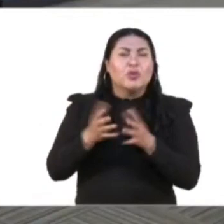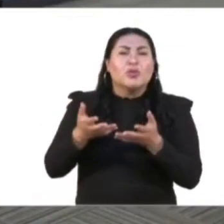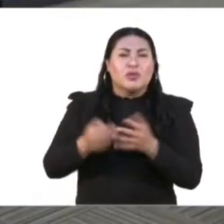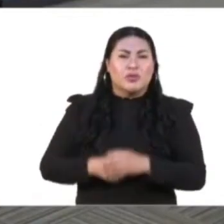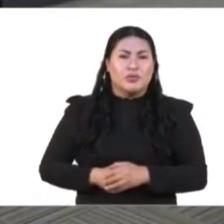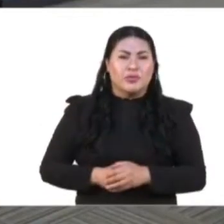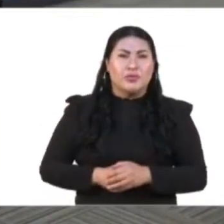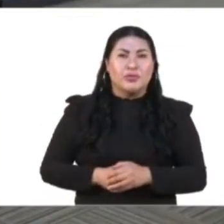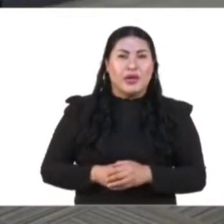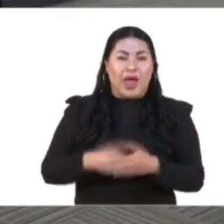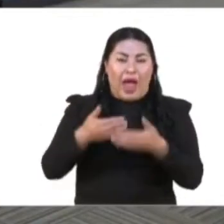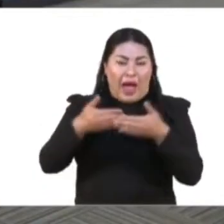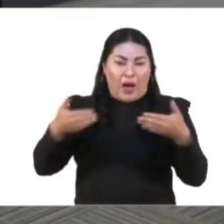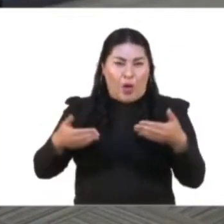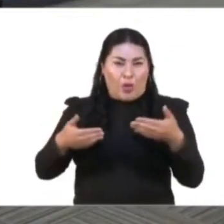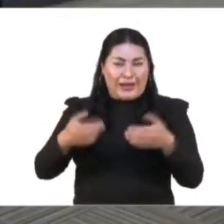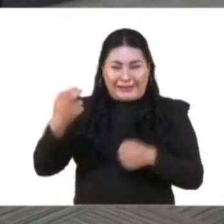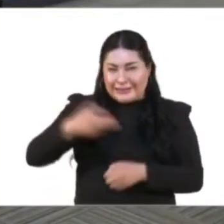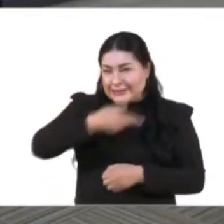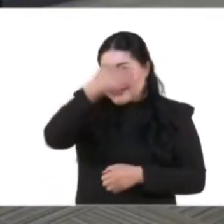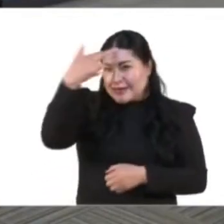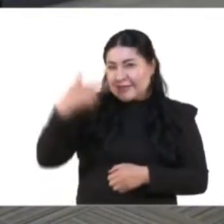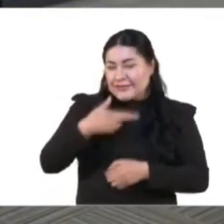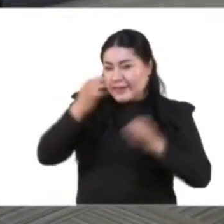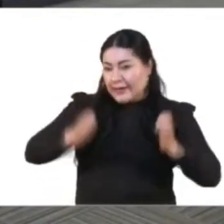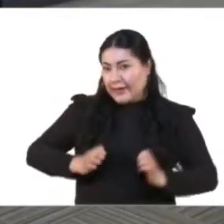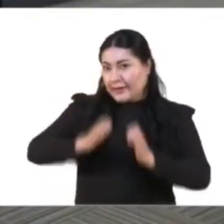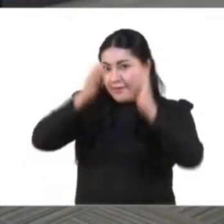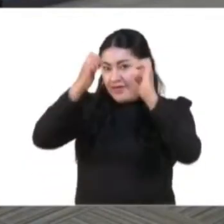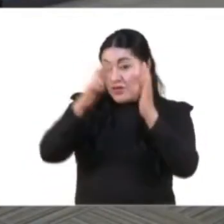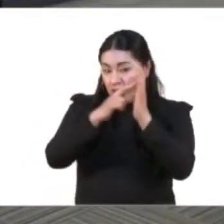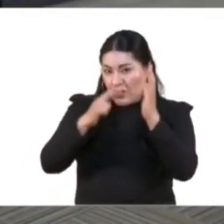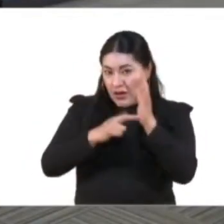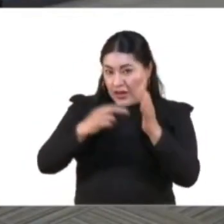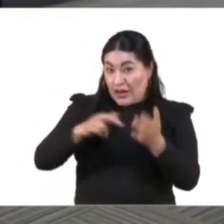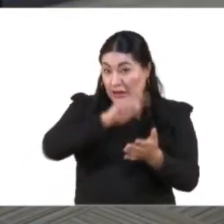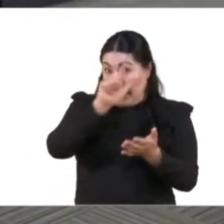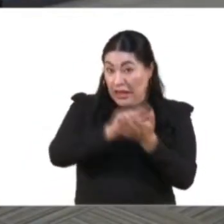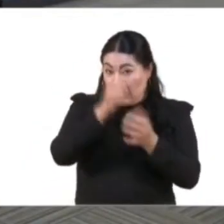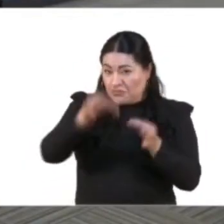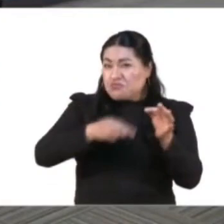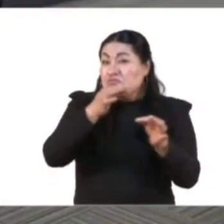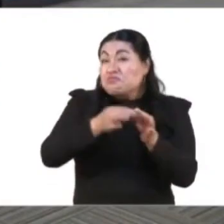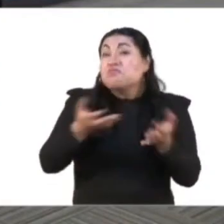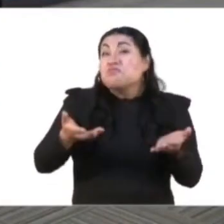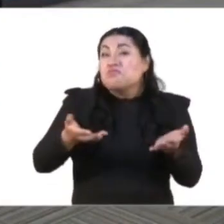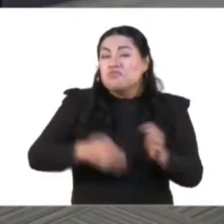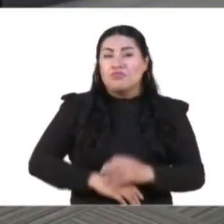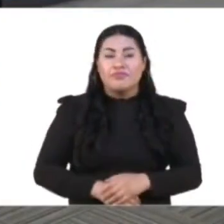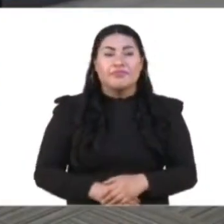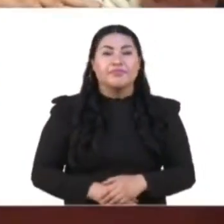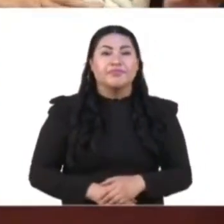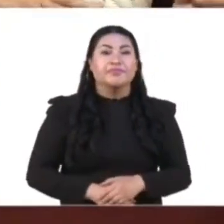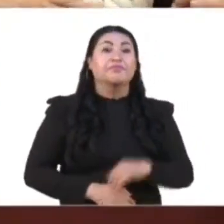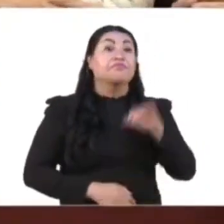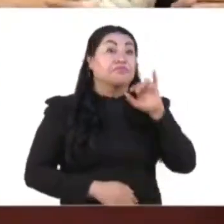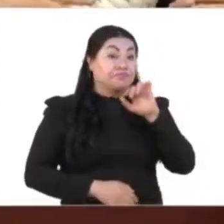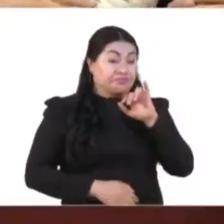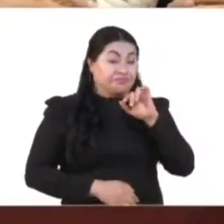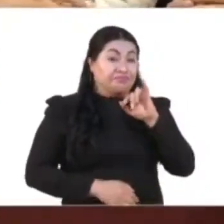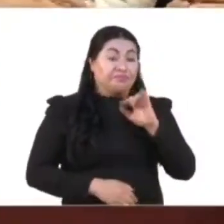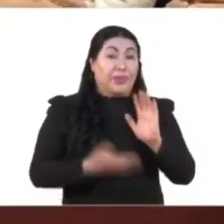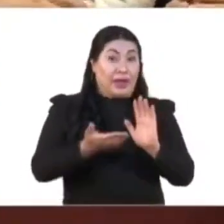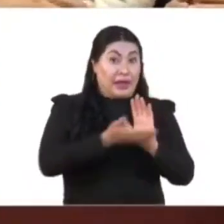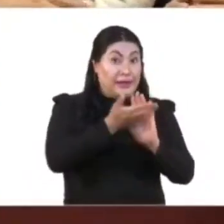para corroborar que un edificio está bajo la norma. Sí, bueno, las